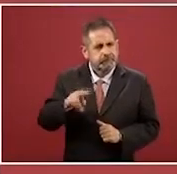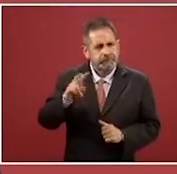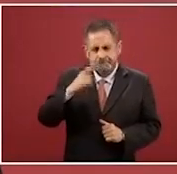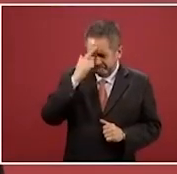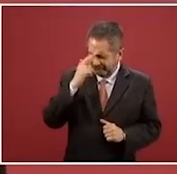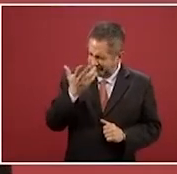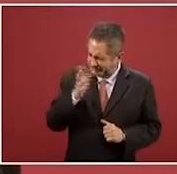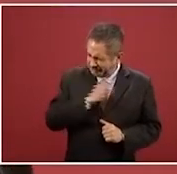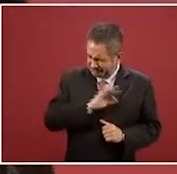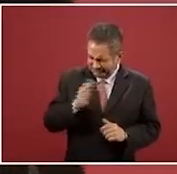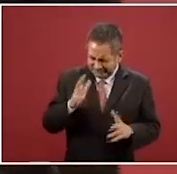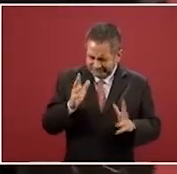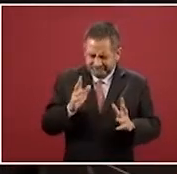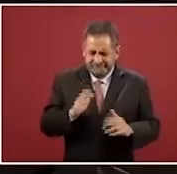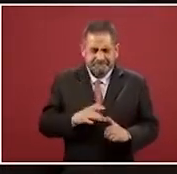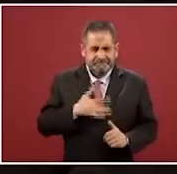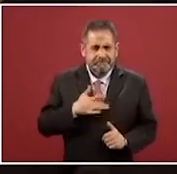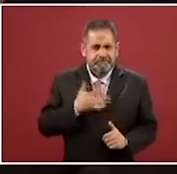Estamos hablando de